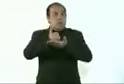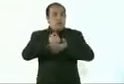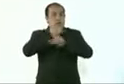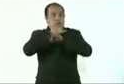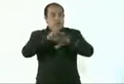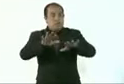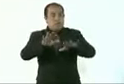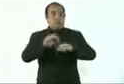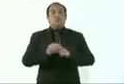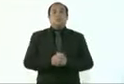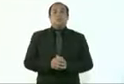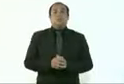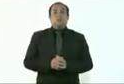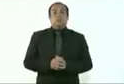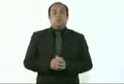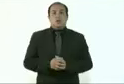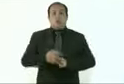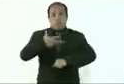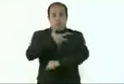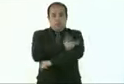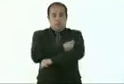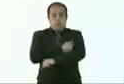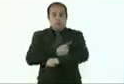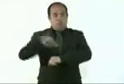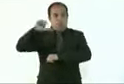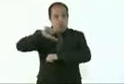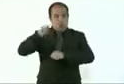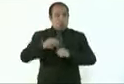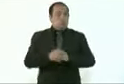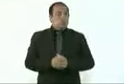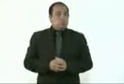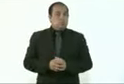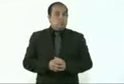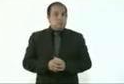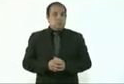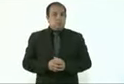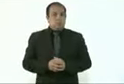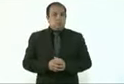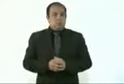partir del día, bueno, la vacunación a partir del día de hoy